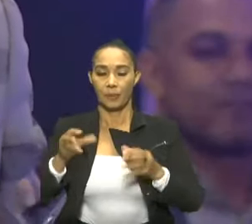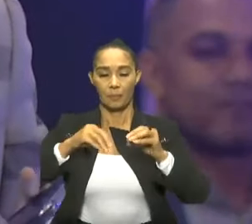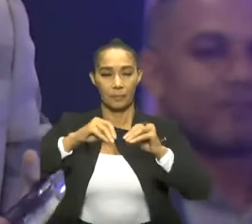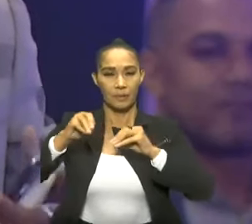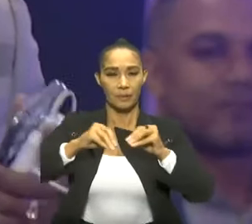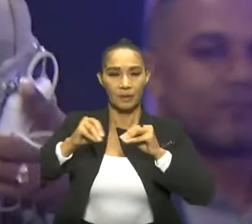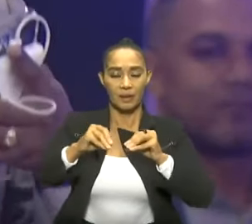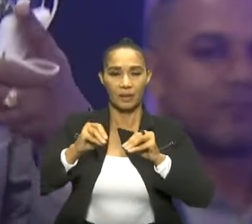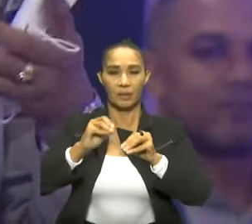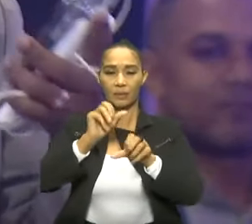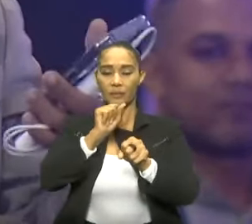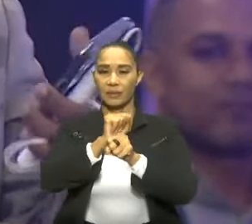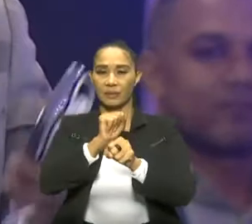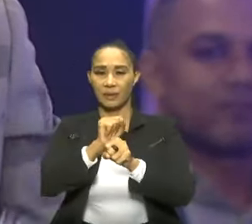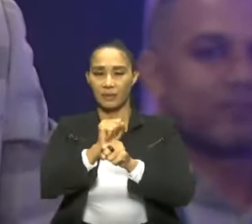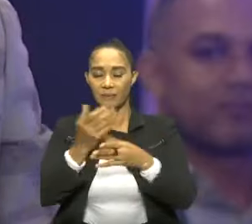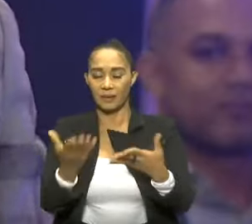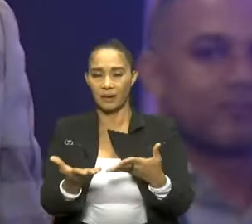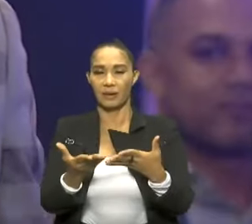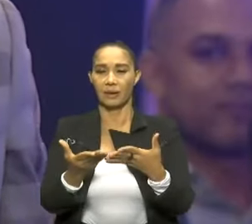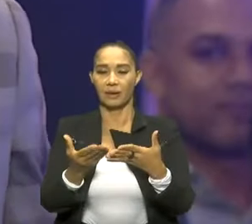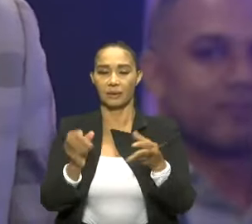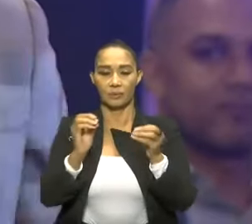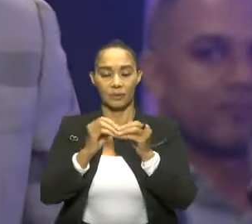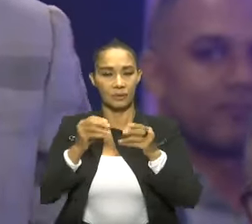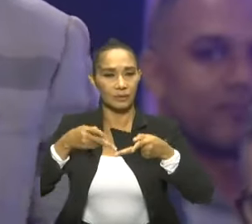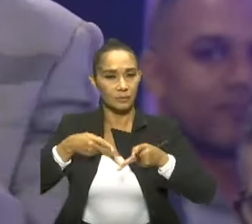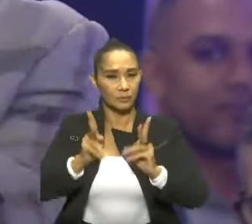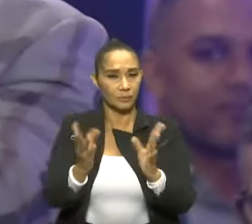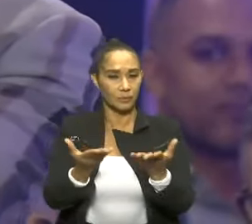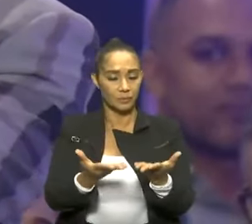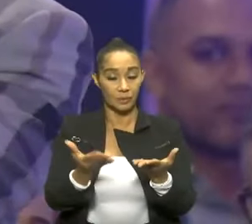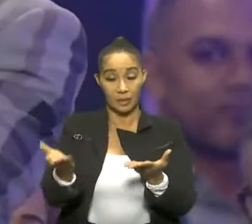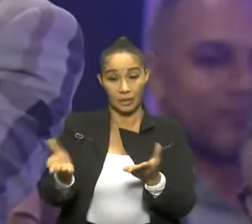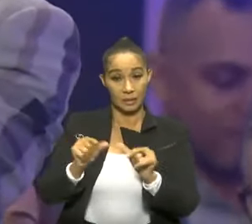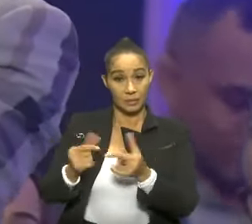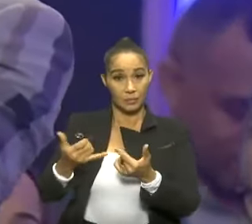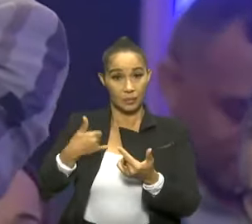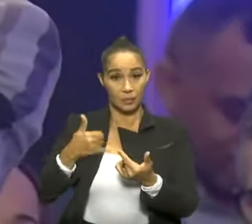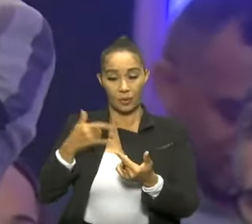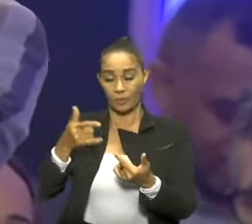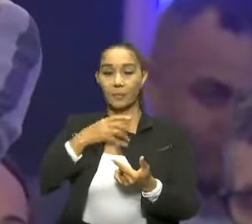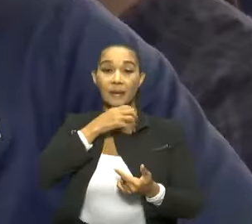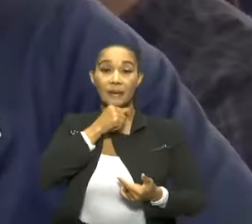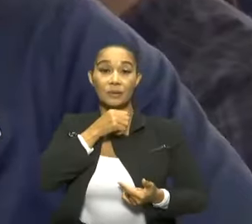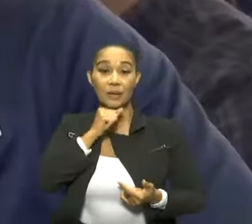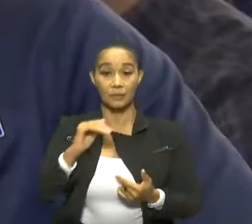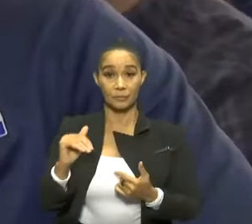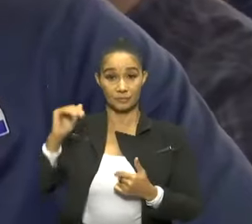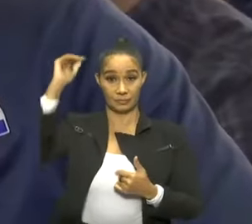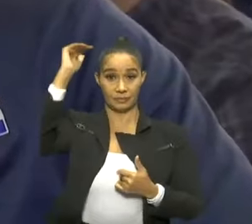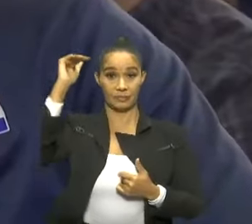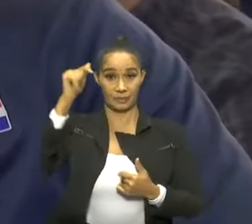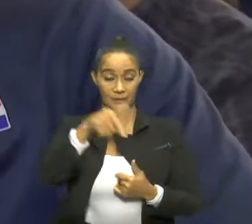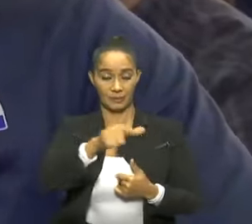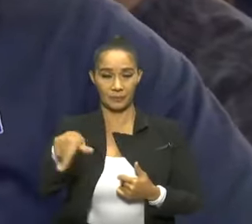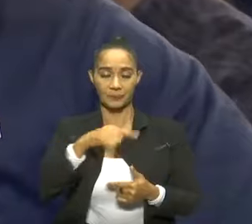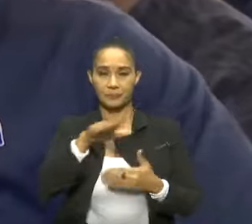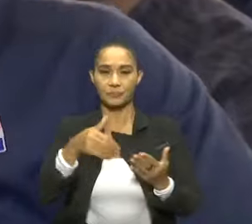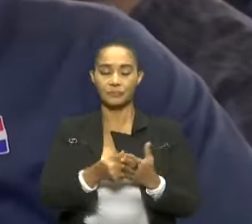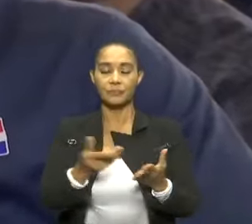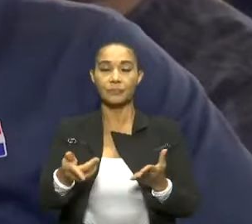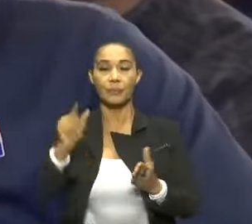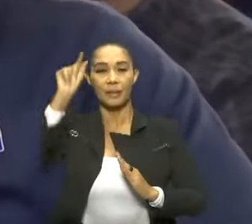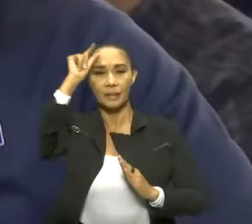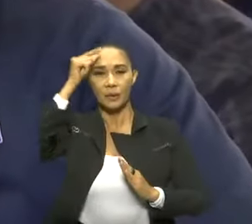mercado que le facilite esa oportunidad. Estos jóvenes, miren la edad y el tamaño de cada uno de ellos. Si